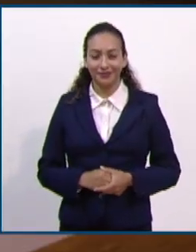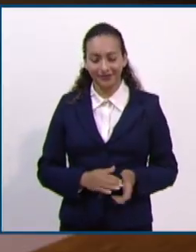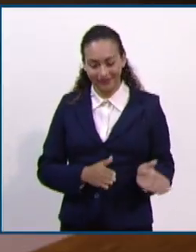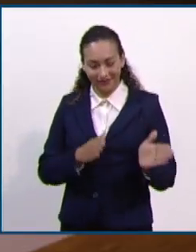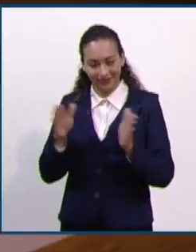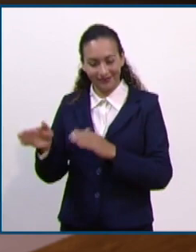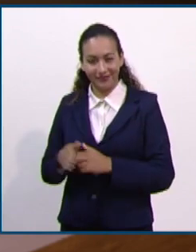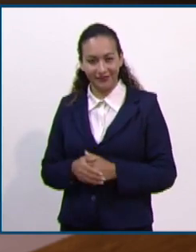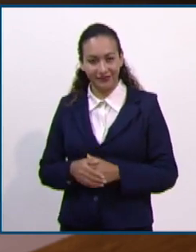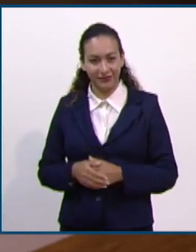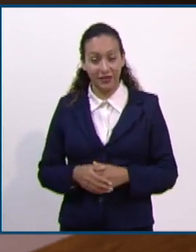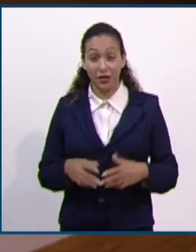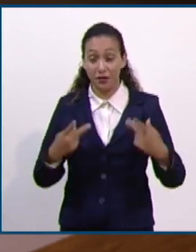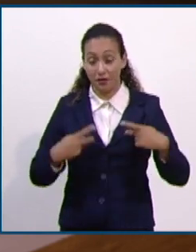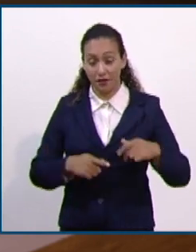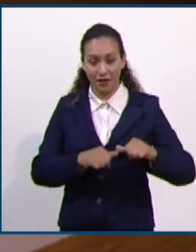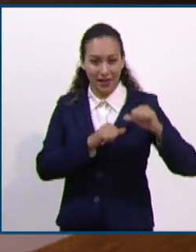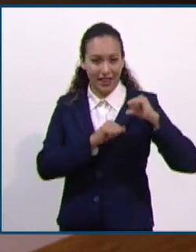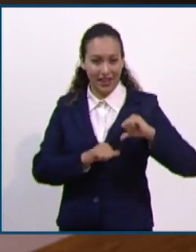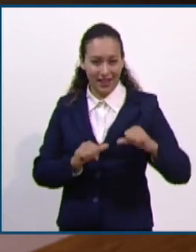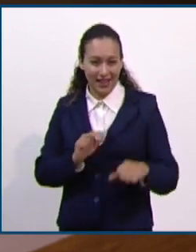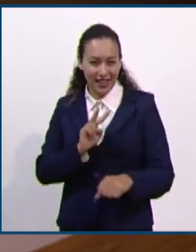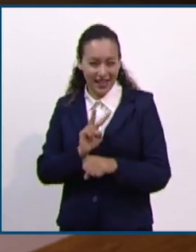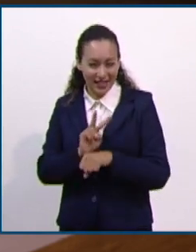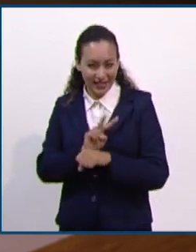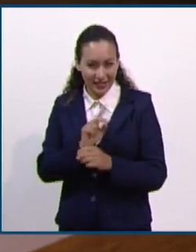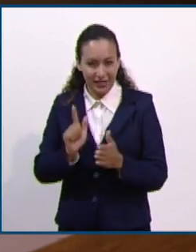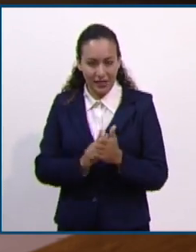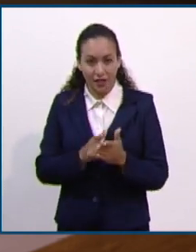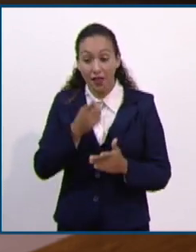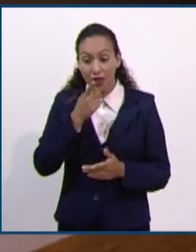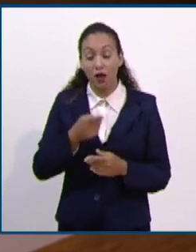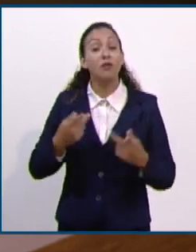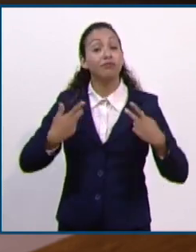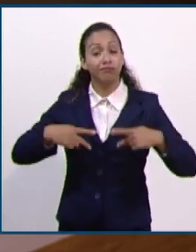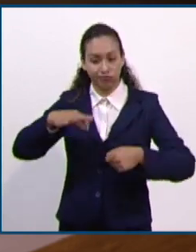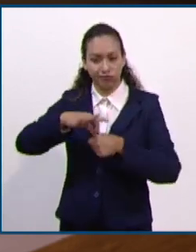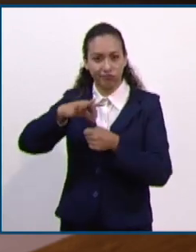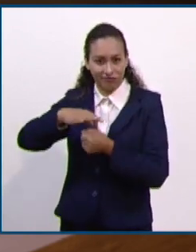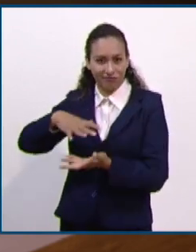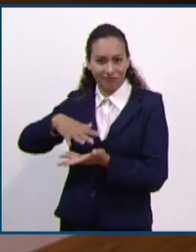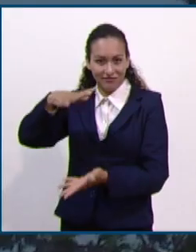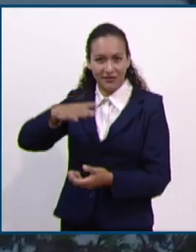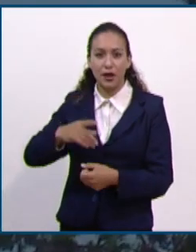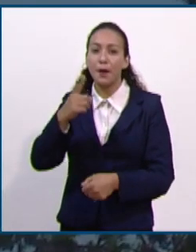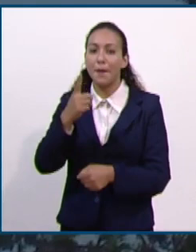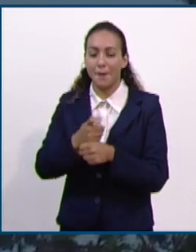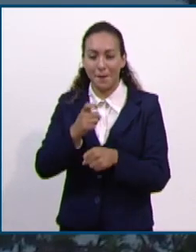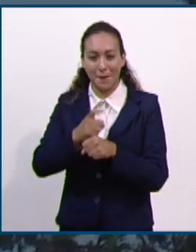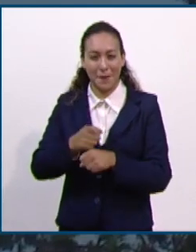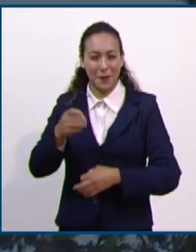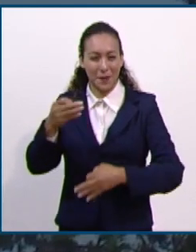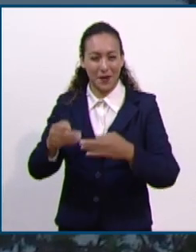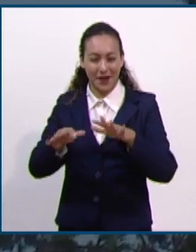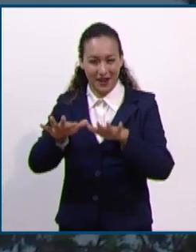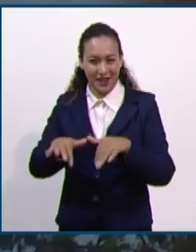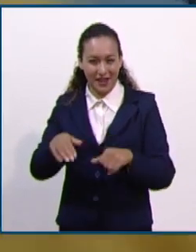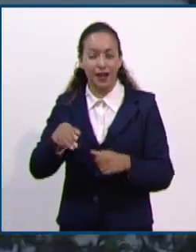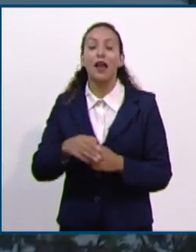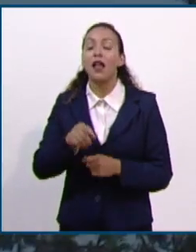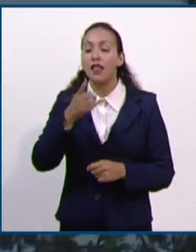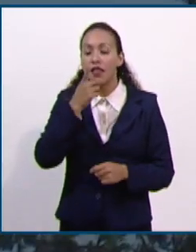el Consejo de la Judicatura Federal dio a conocer que por mayoría de votos, el primer tribunal colegiado en materia penal del primer